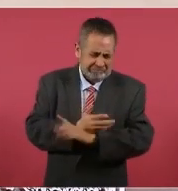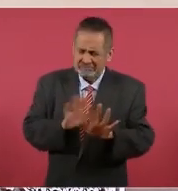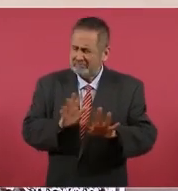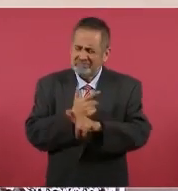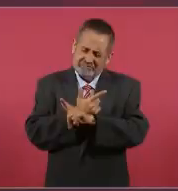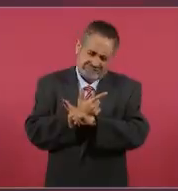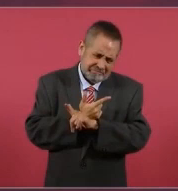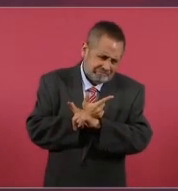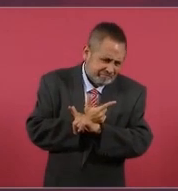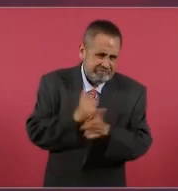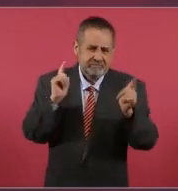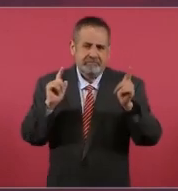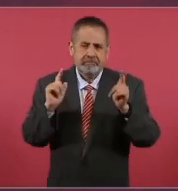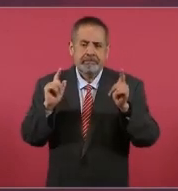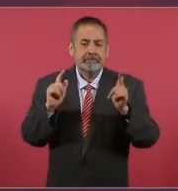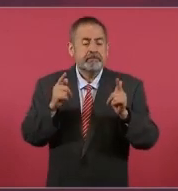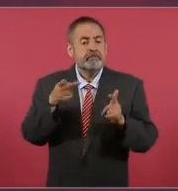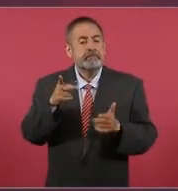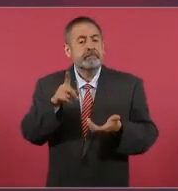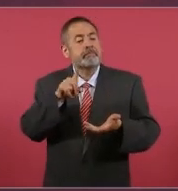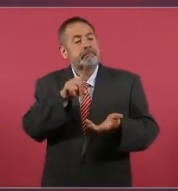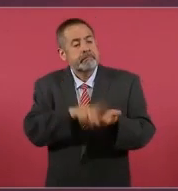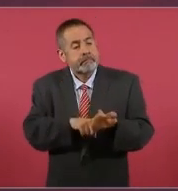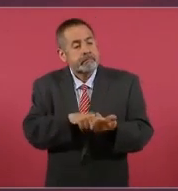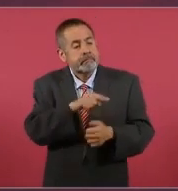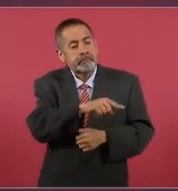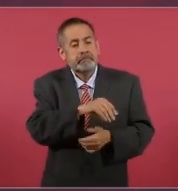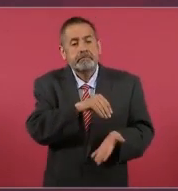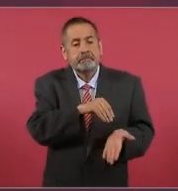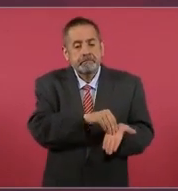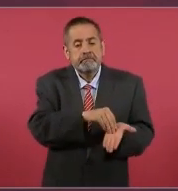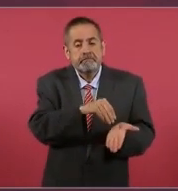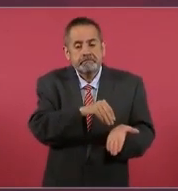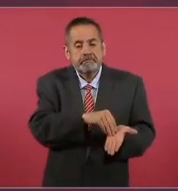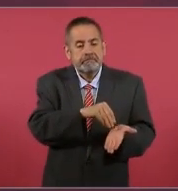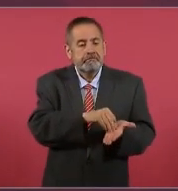Nada más que la esclavitud no desapareció,